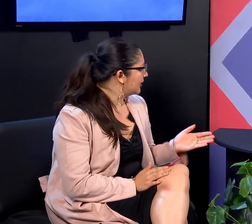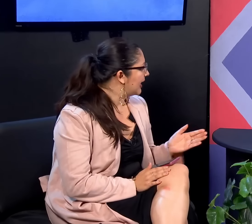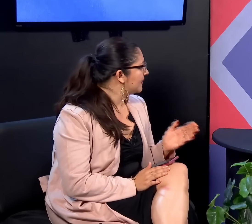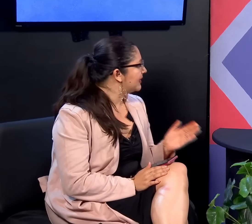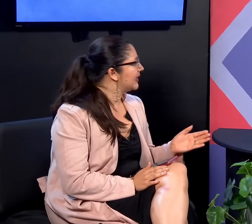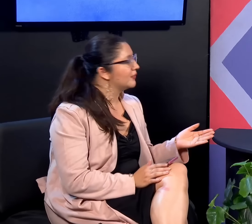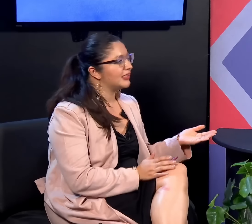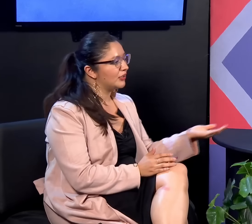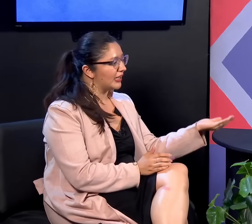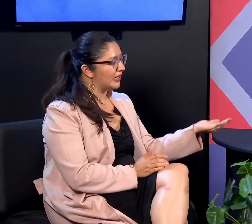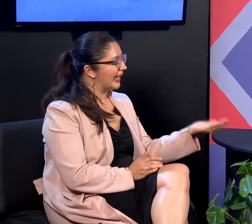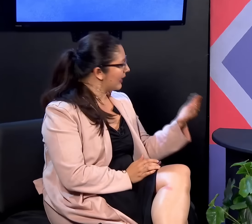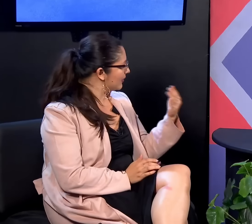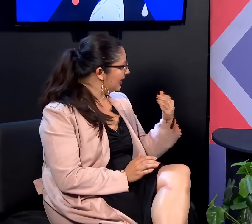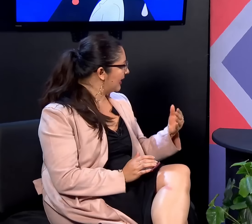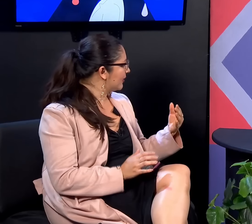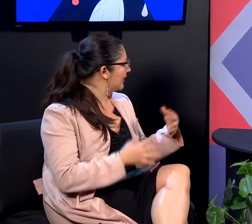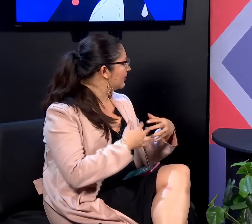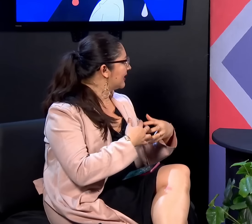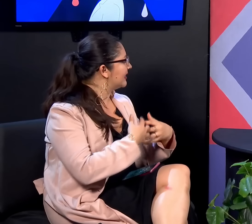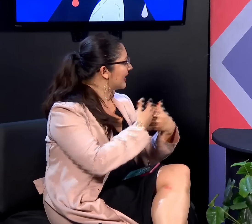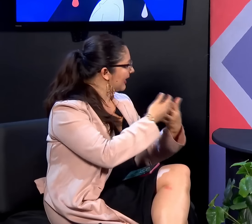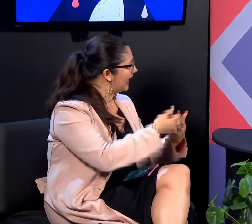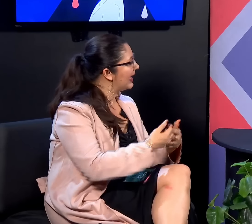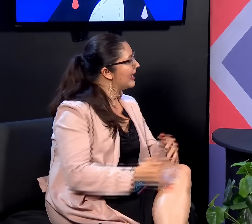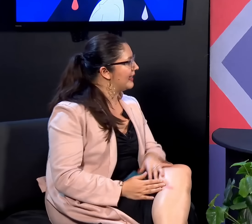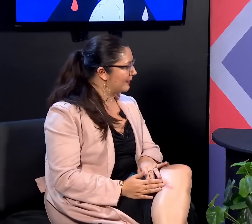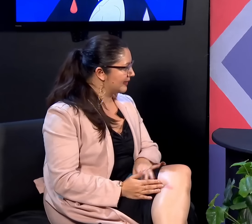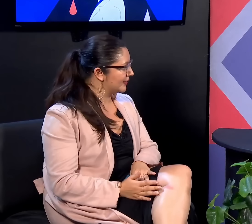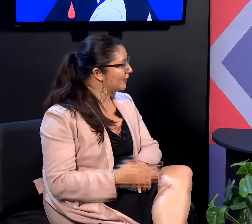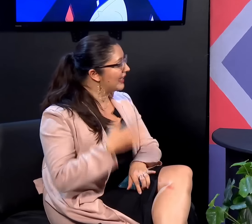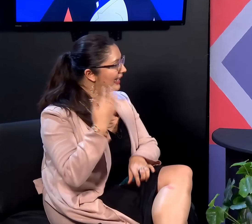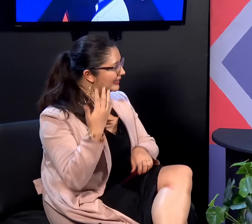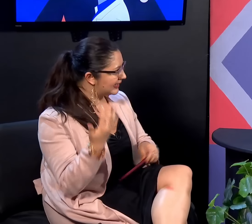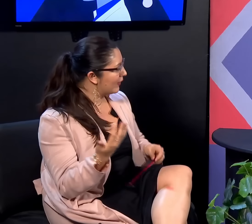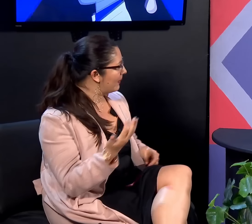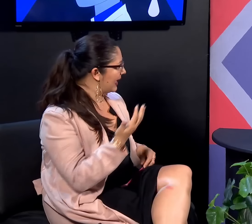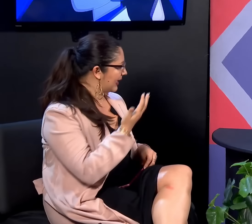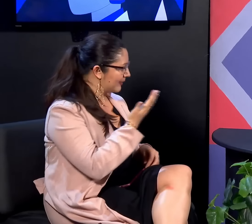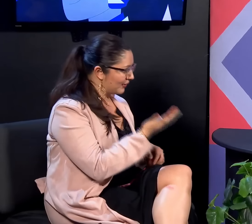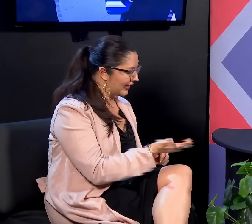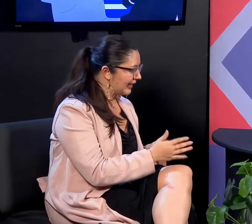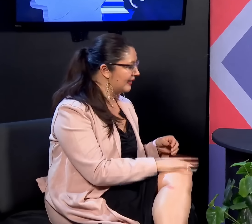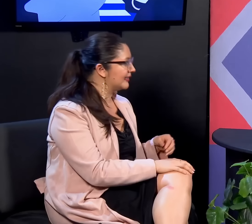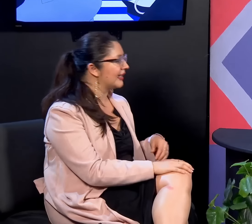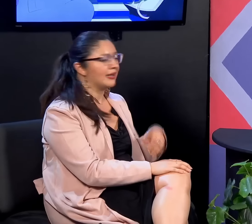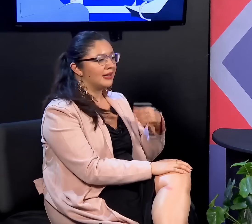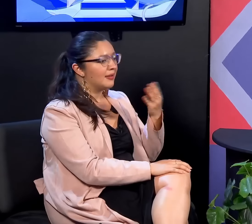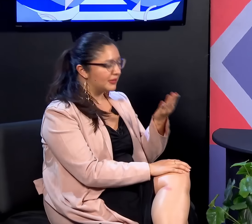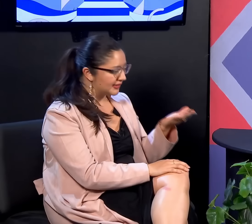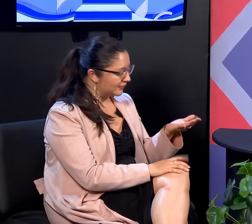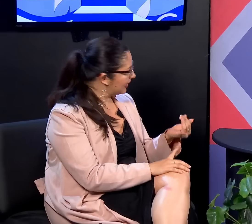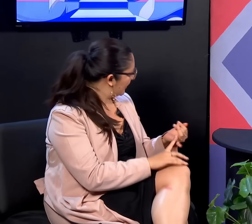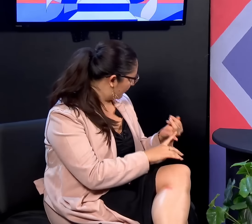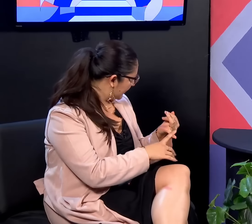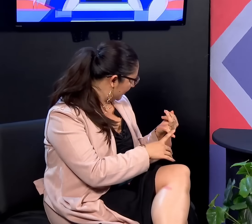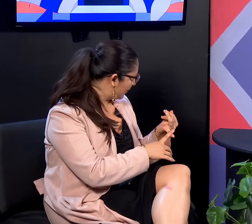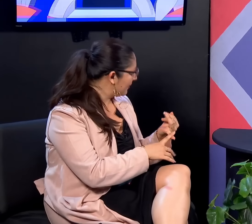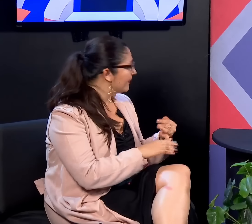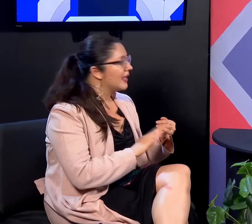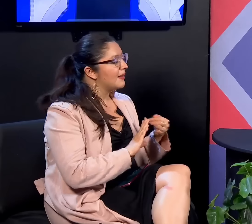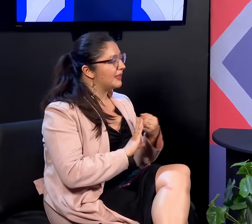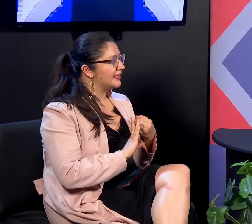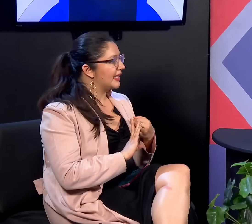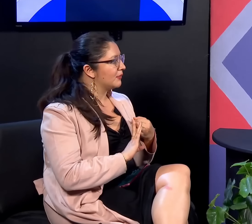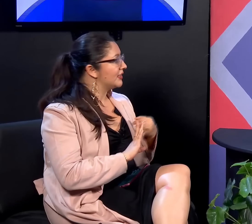derechos sociales, pensamos en aquellos derechos en los que se requiere la intervención del Estado para que se puedan garantizar. Pensemos en la